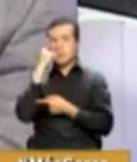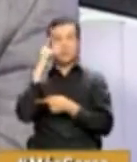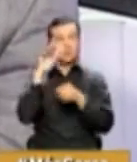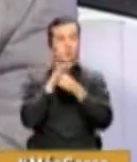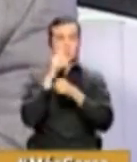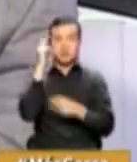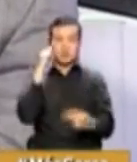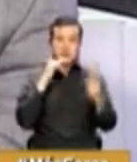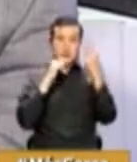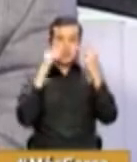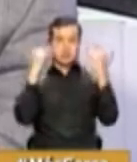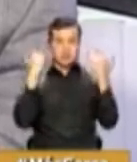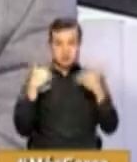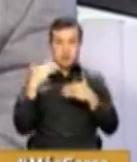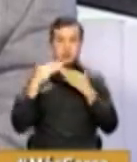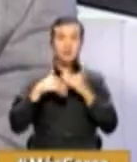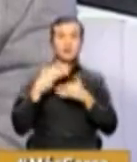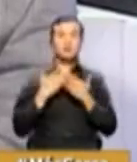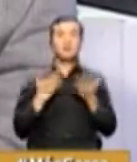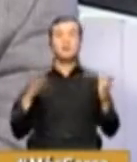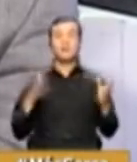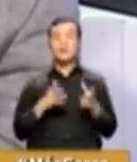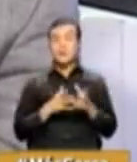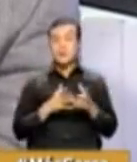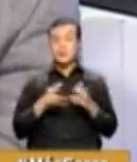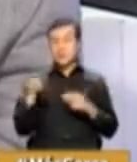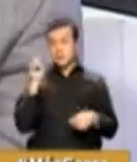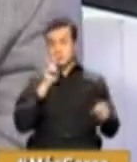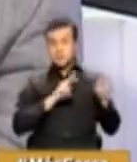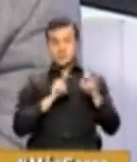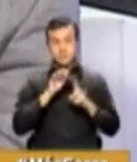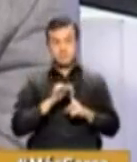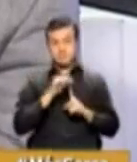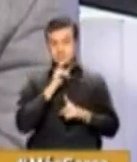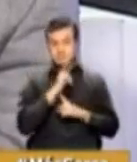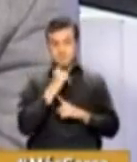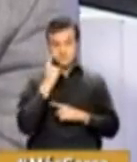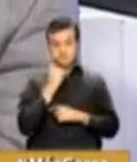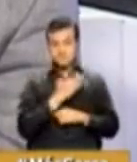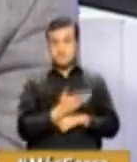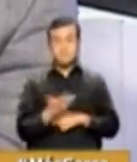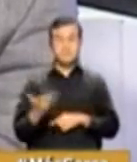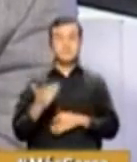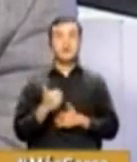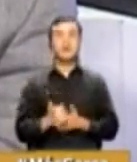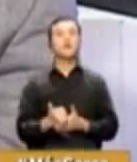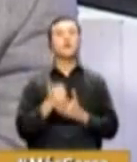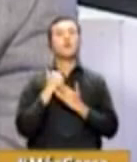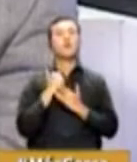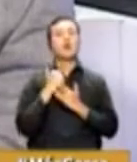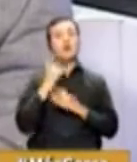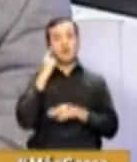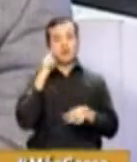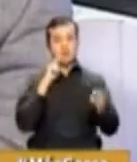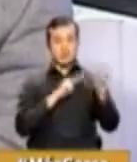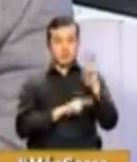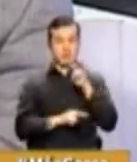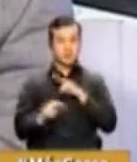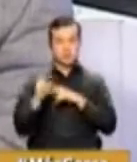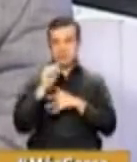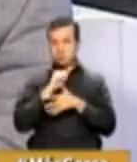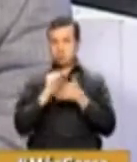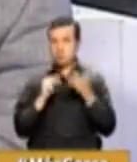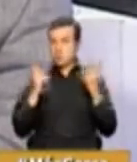completo, luego lo sometemos a una serie de estudios especializados que nos van a ayudar a profundizar el diagnóstico de la